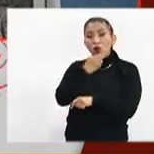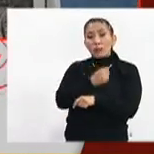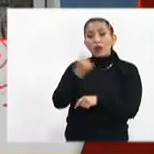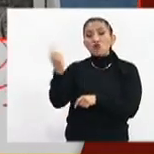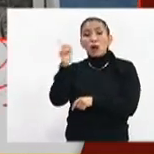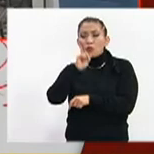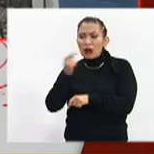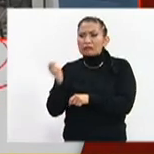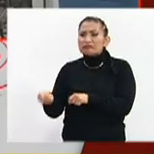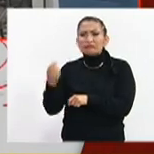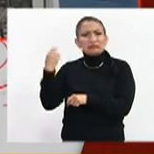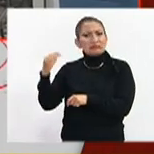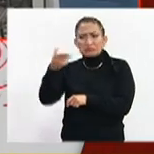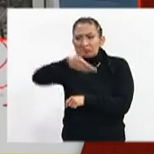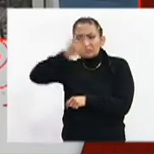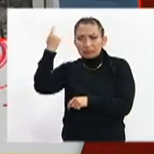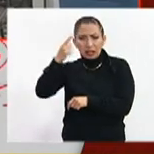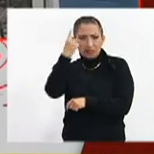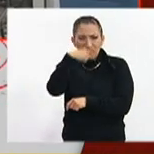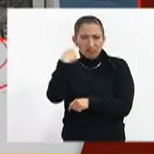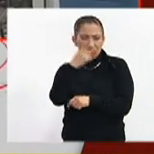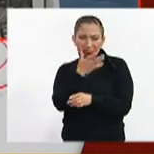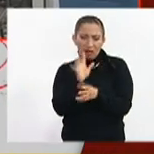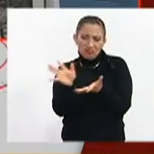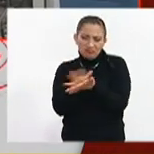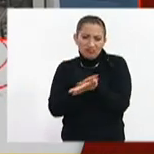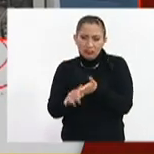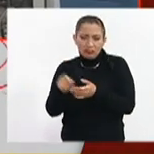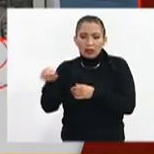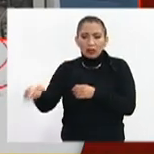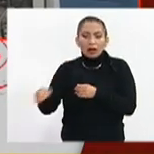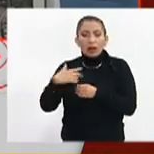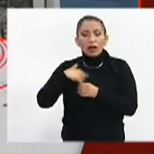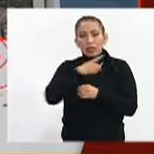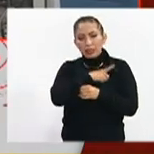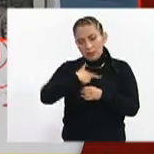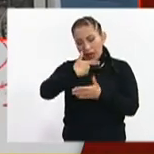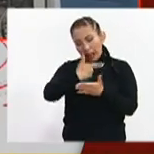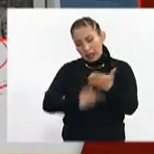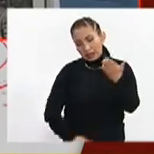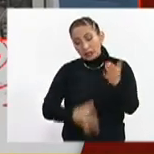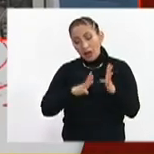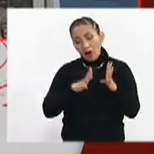de una mujer, pero también él nos comentó que se tiene que hacer una lista